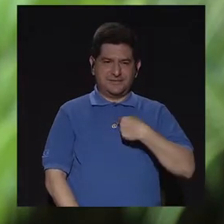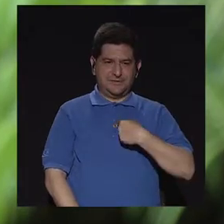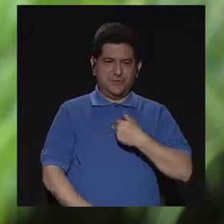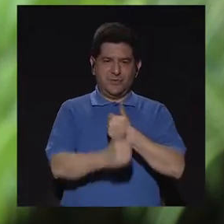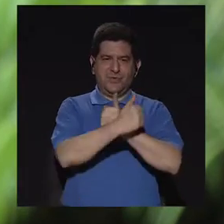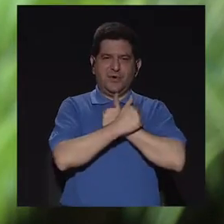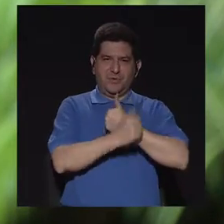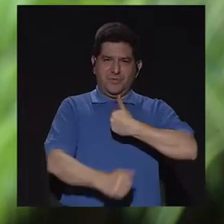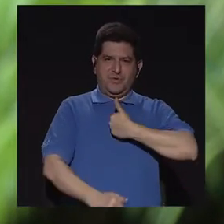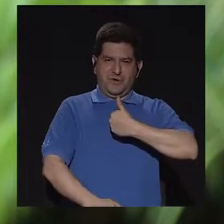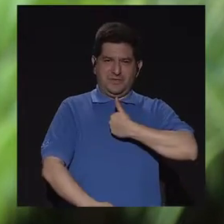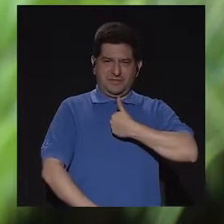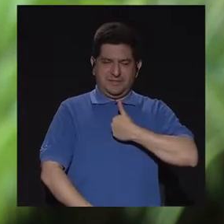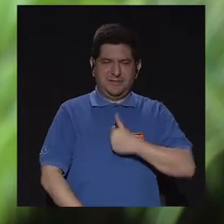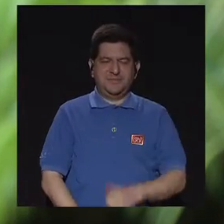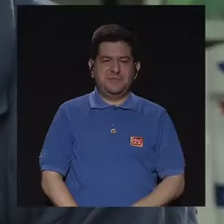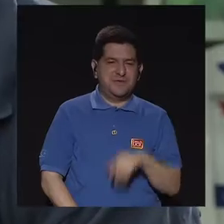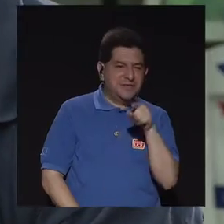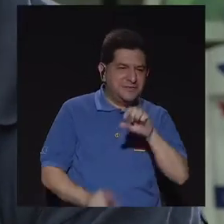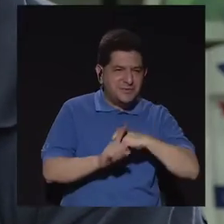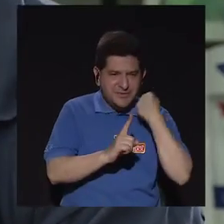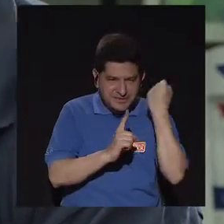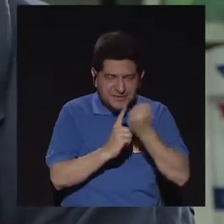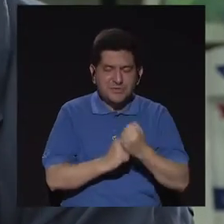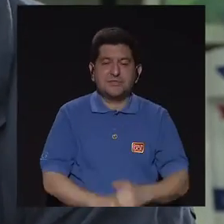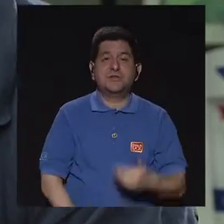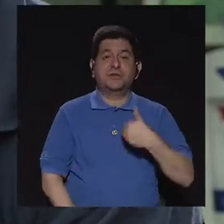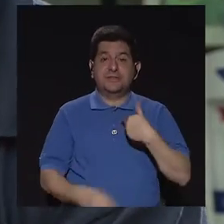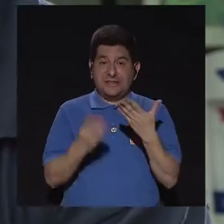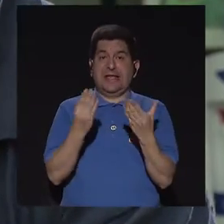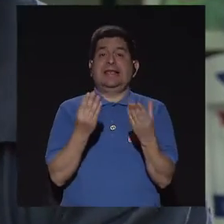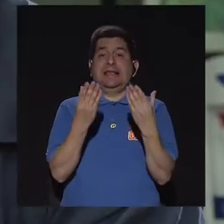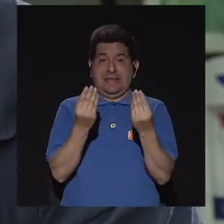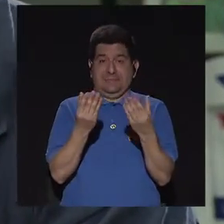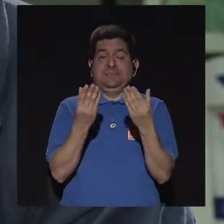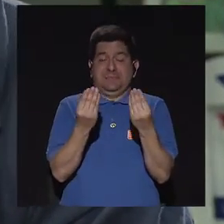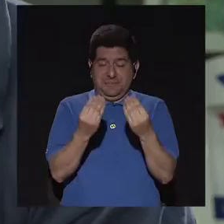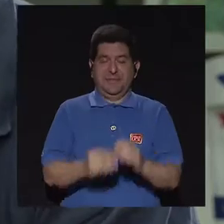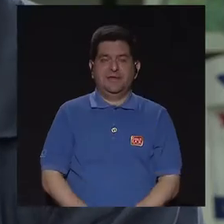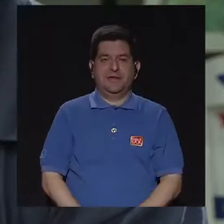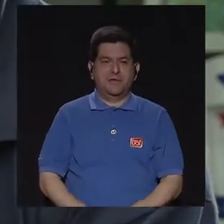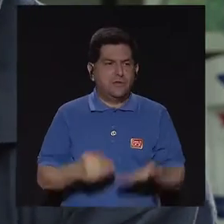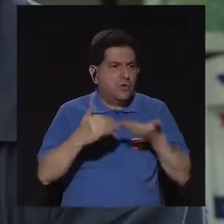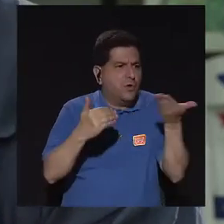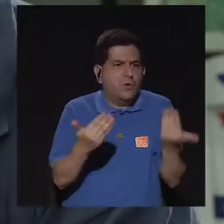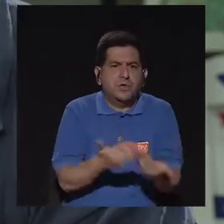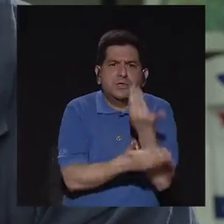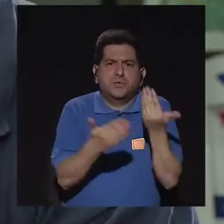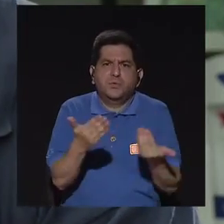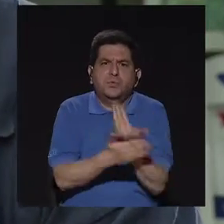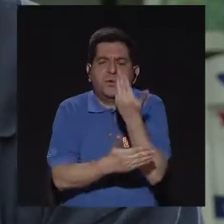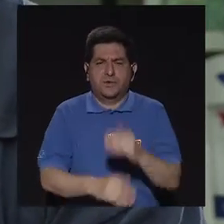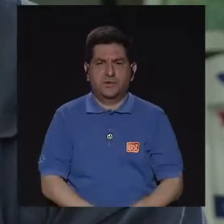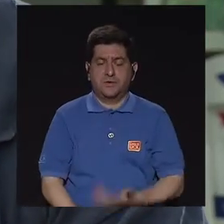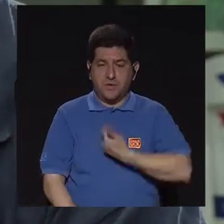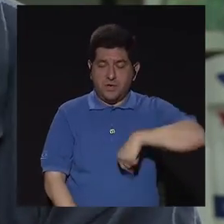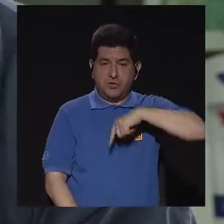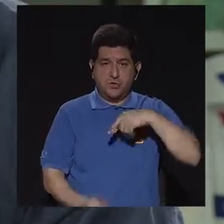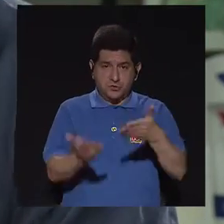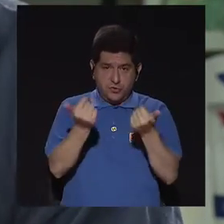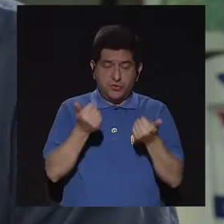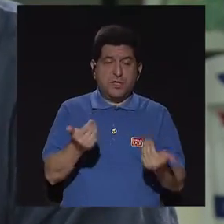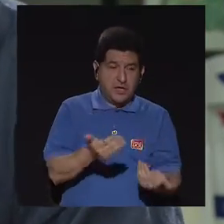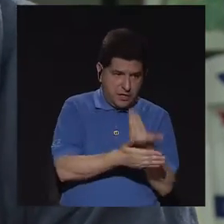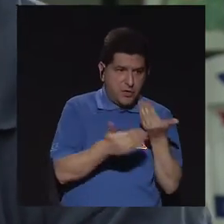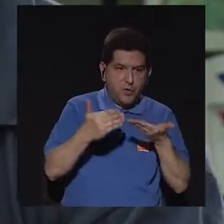uno, la autoestima y un poco el miedo, ¿verdad? La actitud, básicamente, tenemos mucho miedo de lo nuevo, queremos que